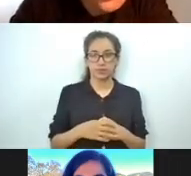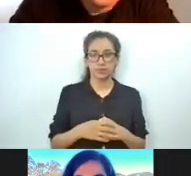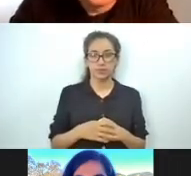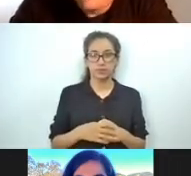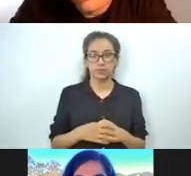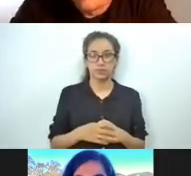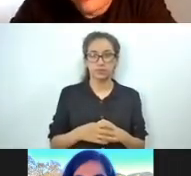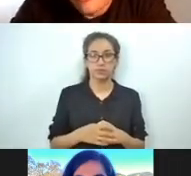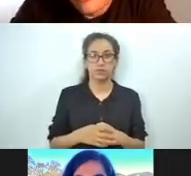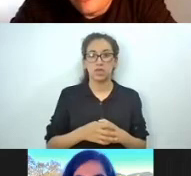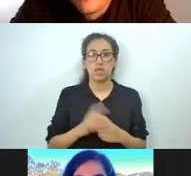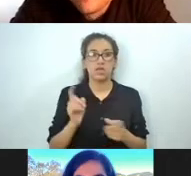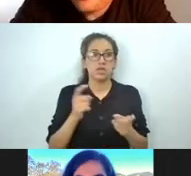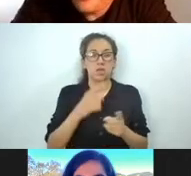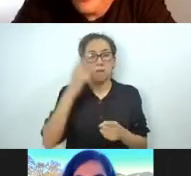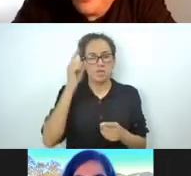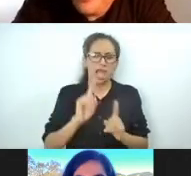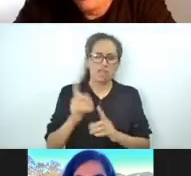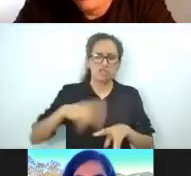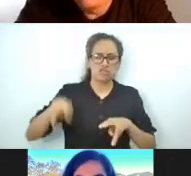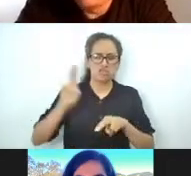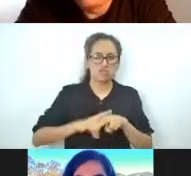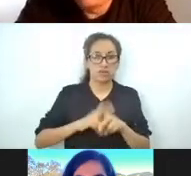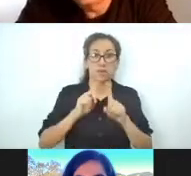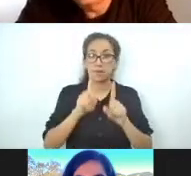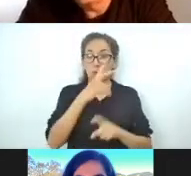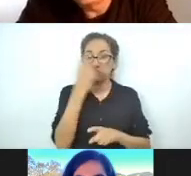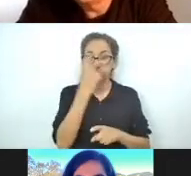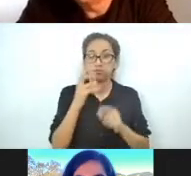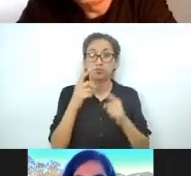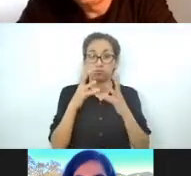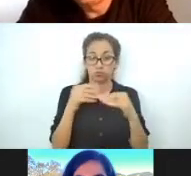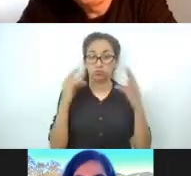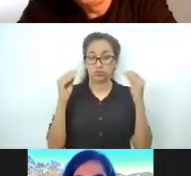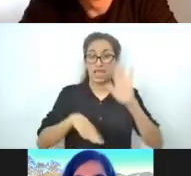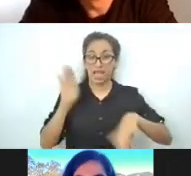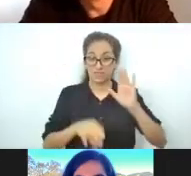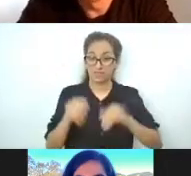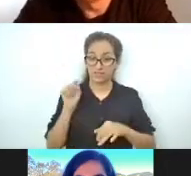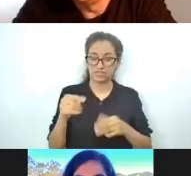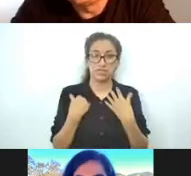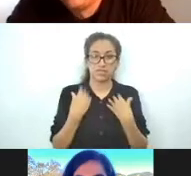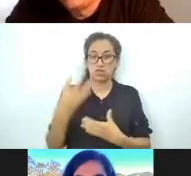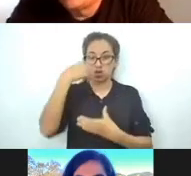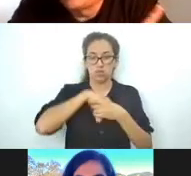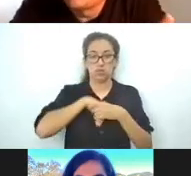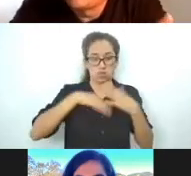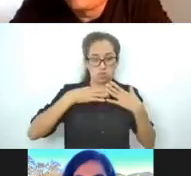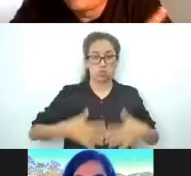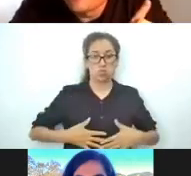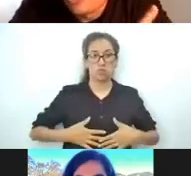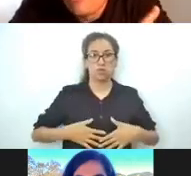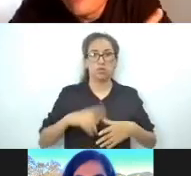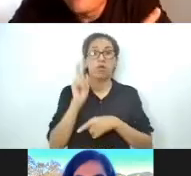tan poco nocivo como se cree. Y de hecho, muchas veces esto tiene un impacto en su fertilidad. Entonces, estamos